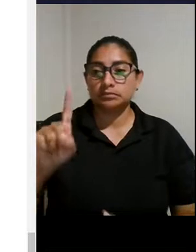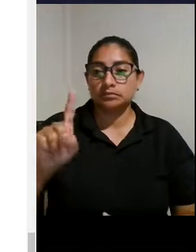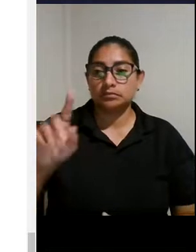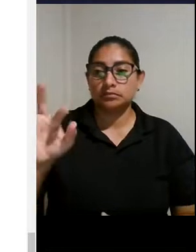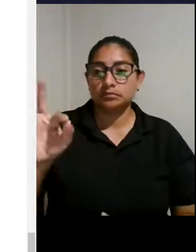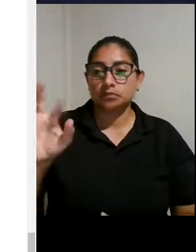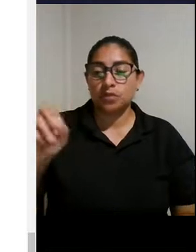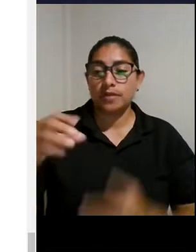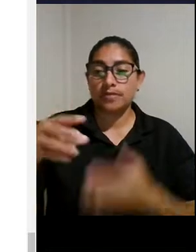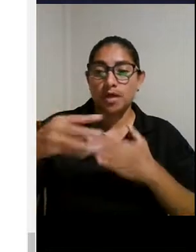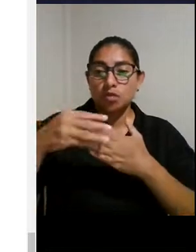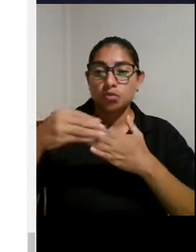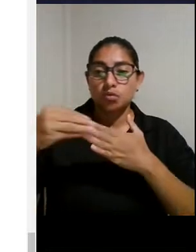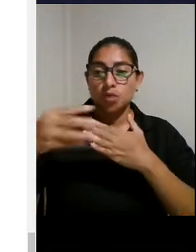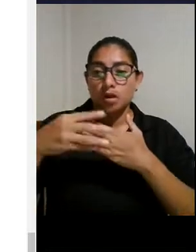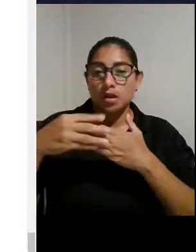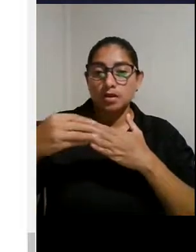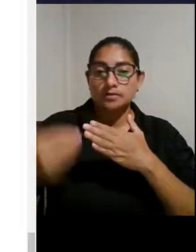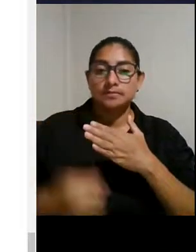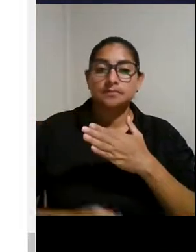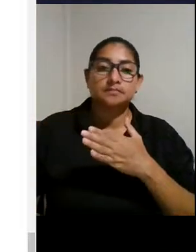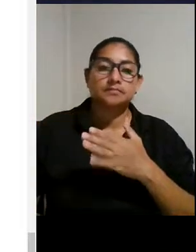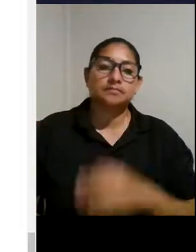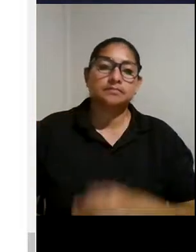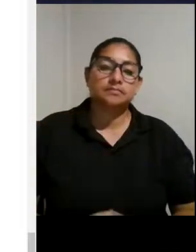$190, ¿verdad? Lo podemos ver acá.